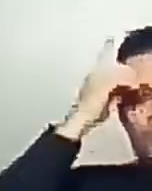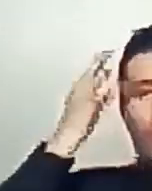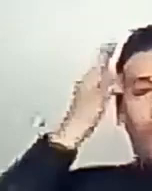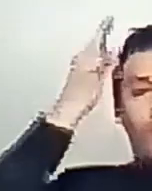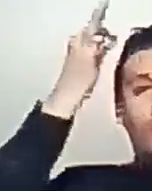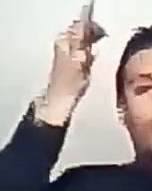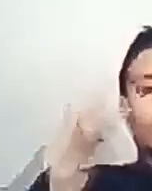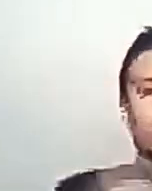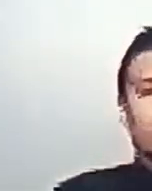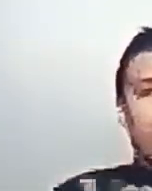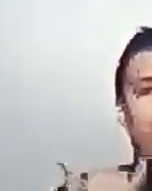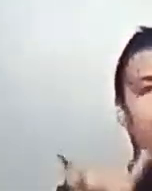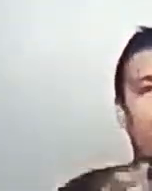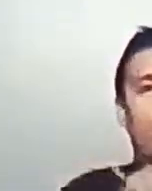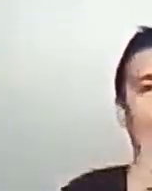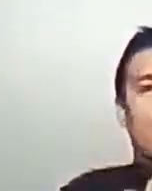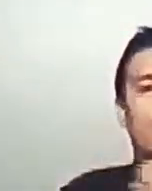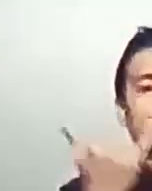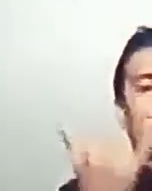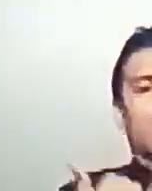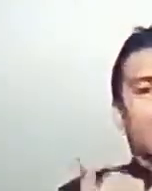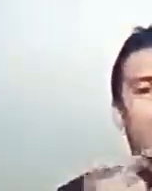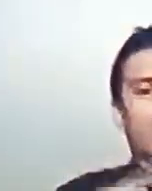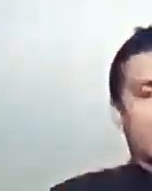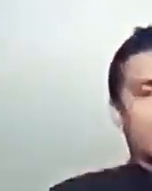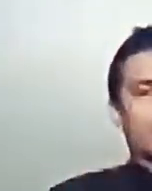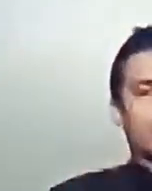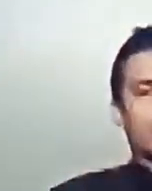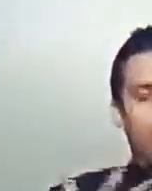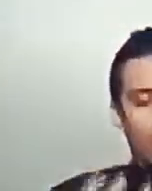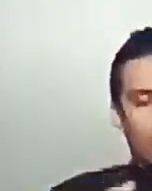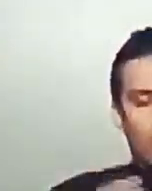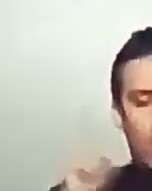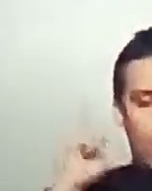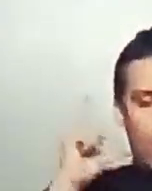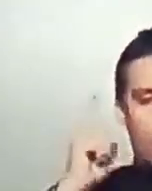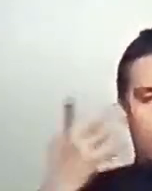nunca, y estoy dispuesta a liderar ese cambio. Por eso es que este